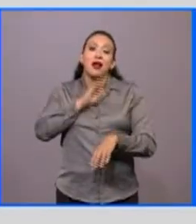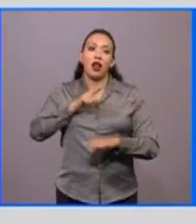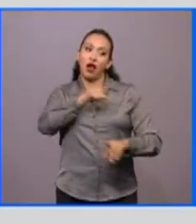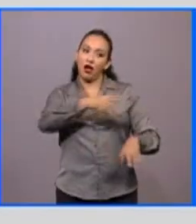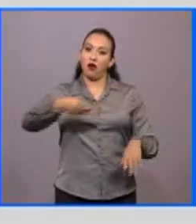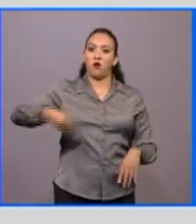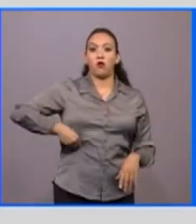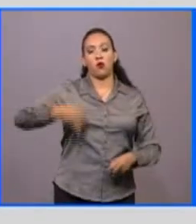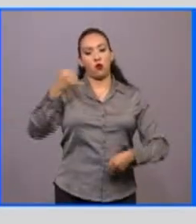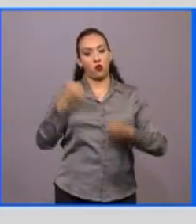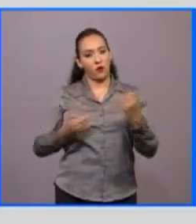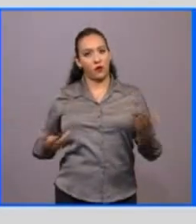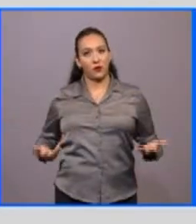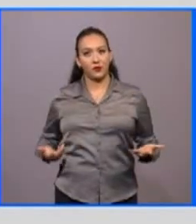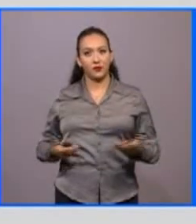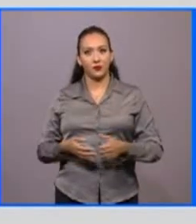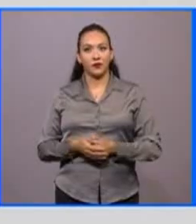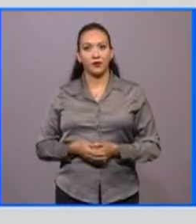Somos